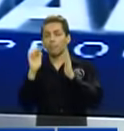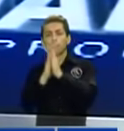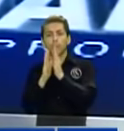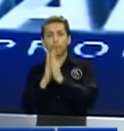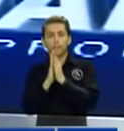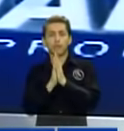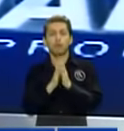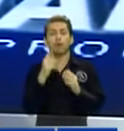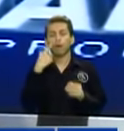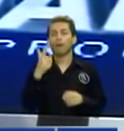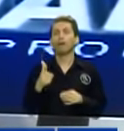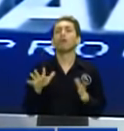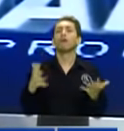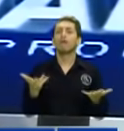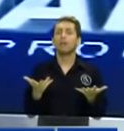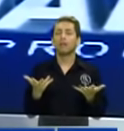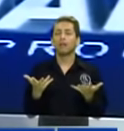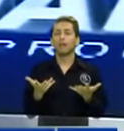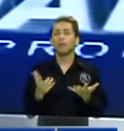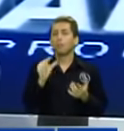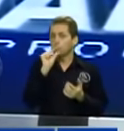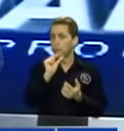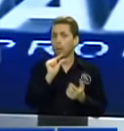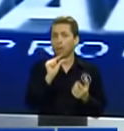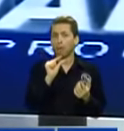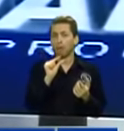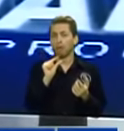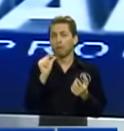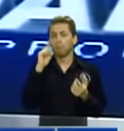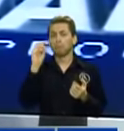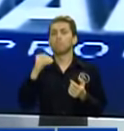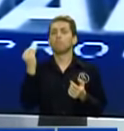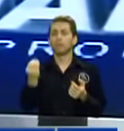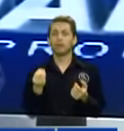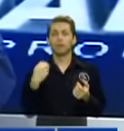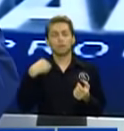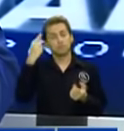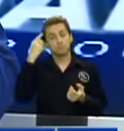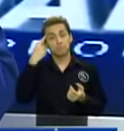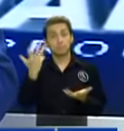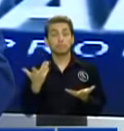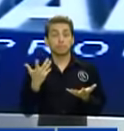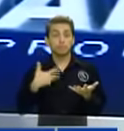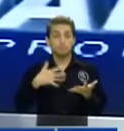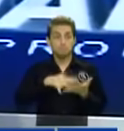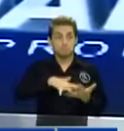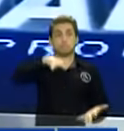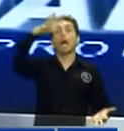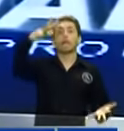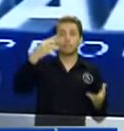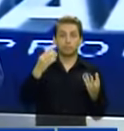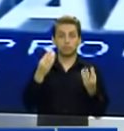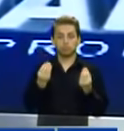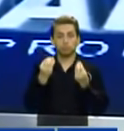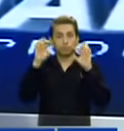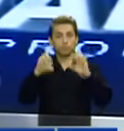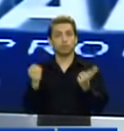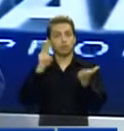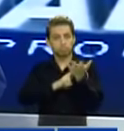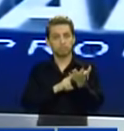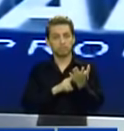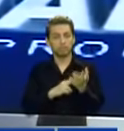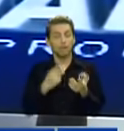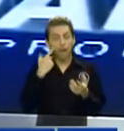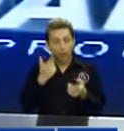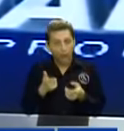cual es muy poco para lo que supuestamente deberíamos de estar esperando. Nos ha servido